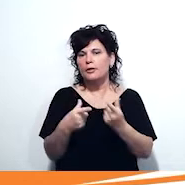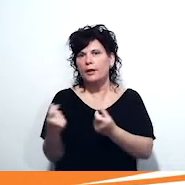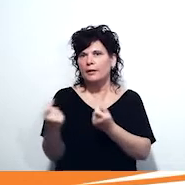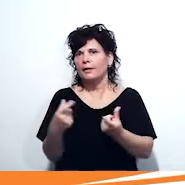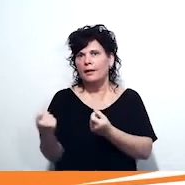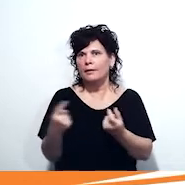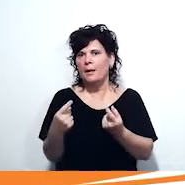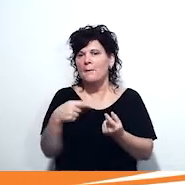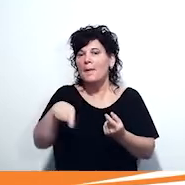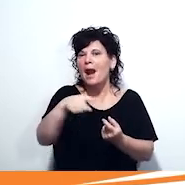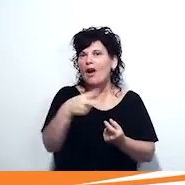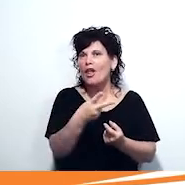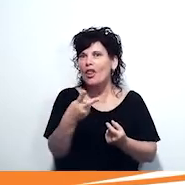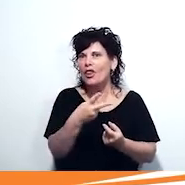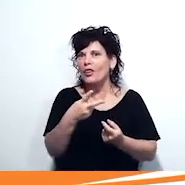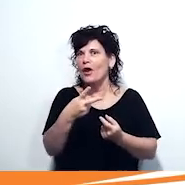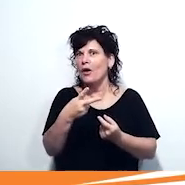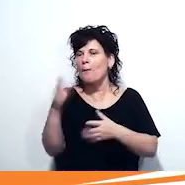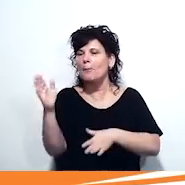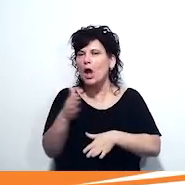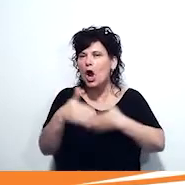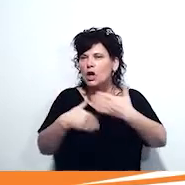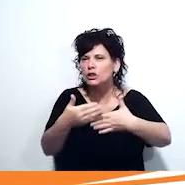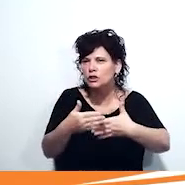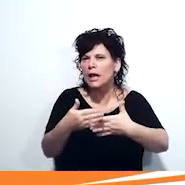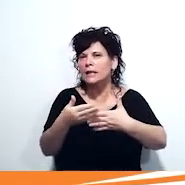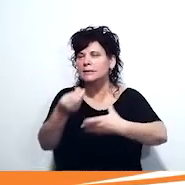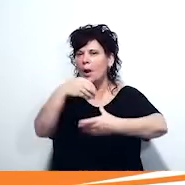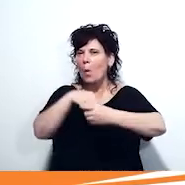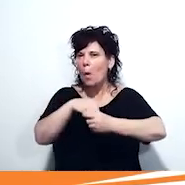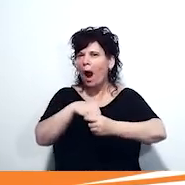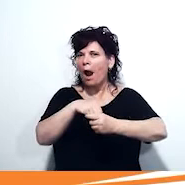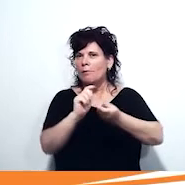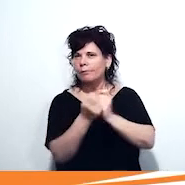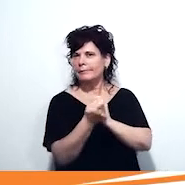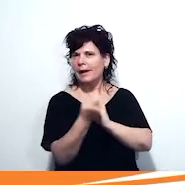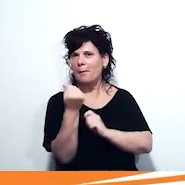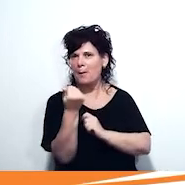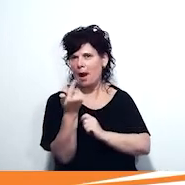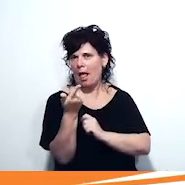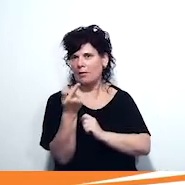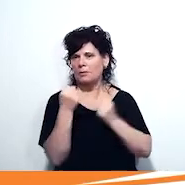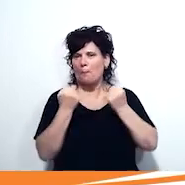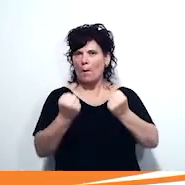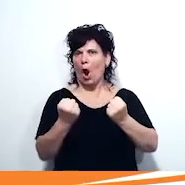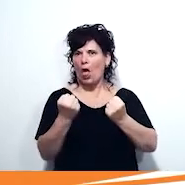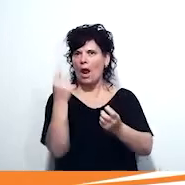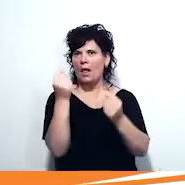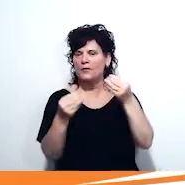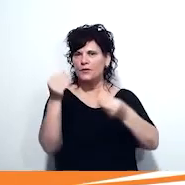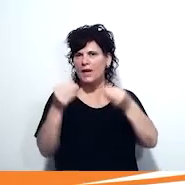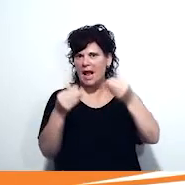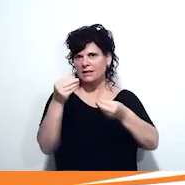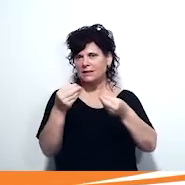que los procesan, los guardan y los monetizan. Tienen entonces un gran poder financiero, tecnológico,